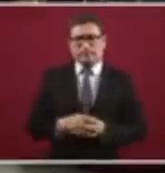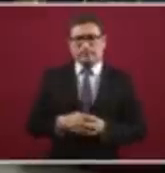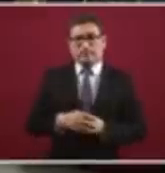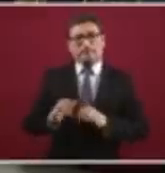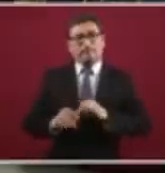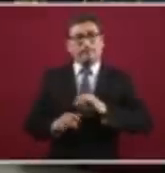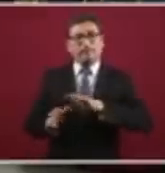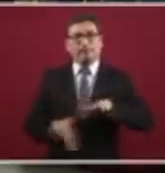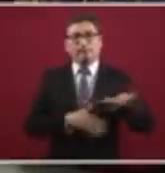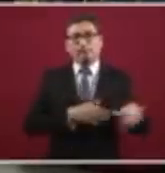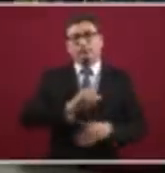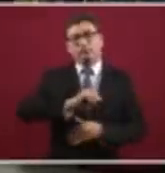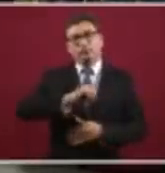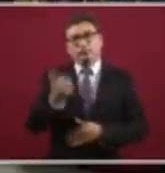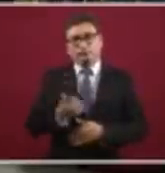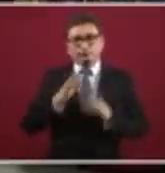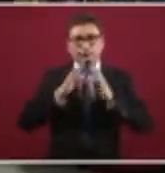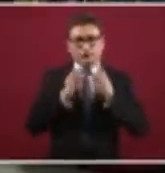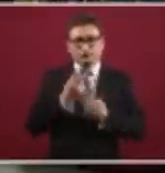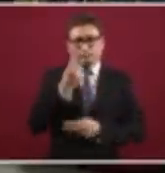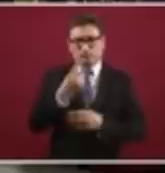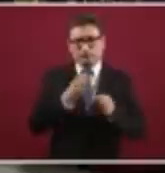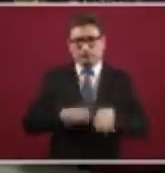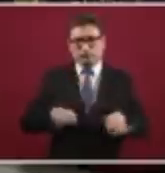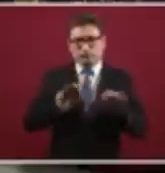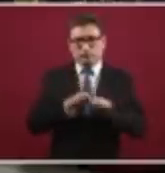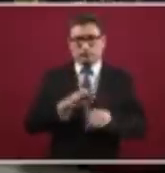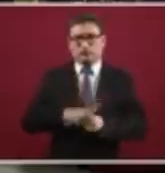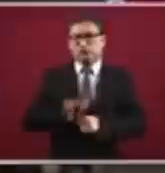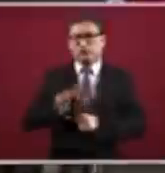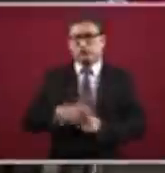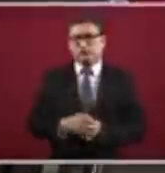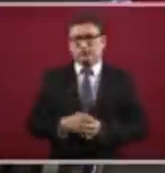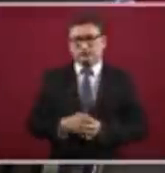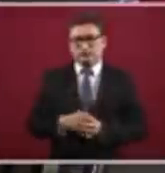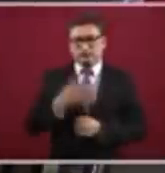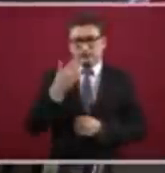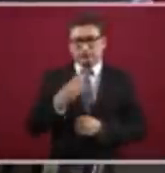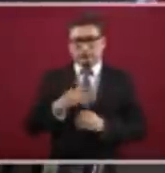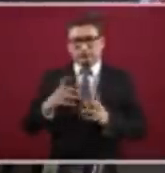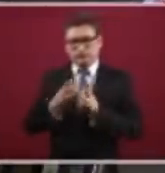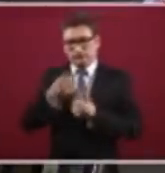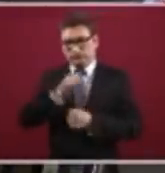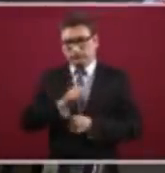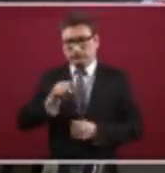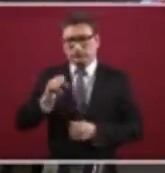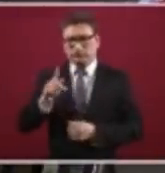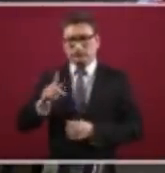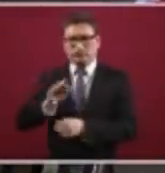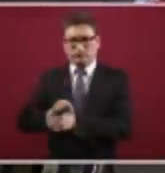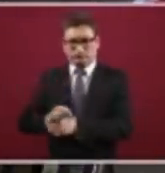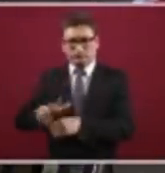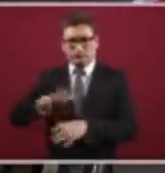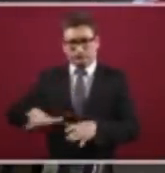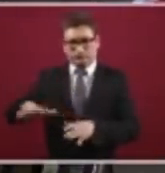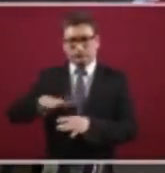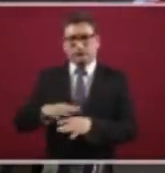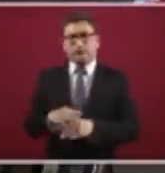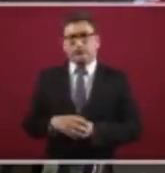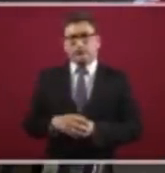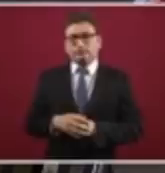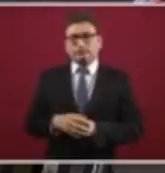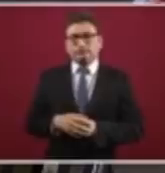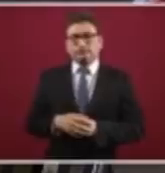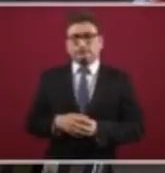fundamentales y muy importantes son las que hemos sostenido con la secretaria de seguridad y protección ciudadana donde por